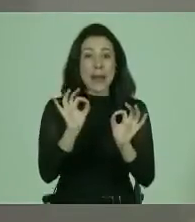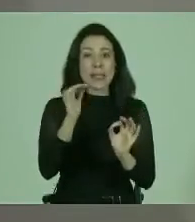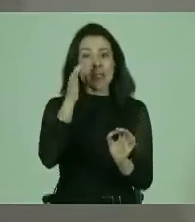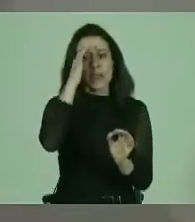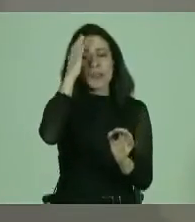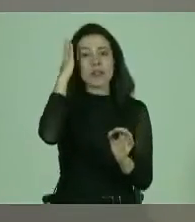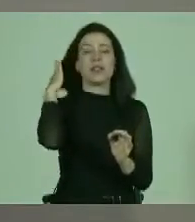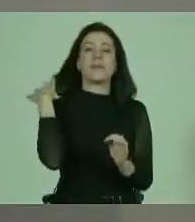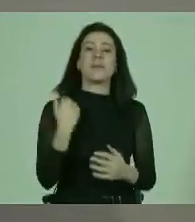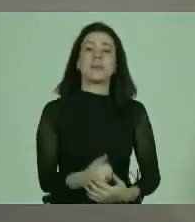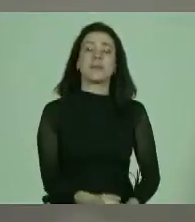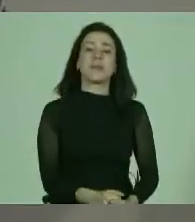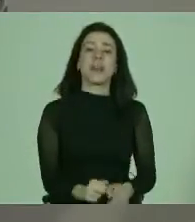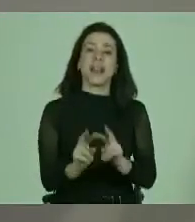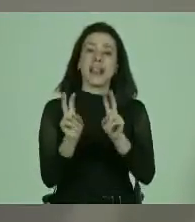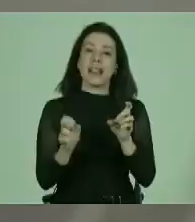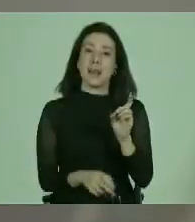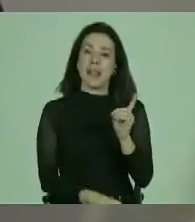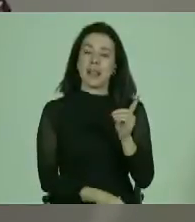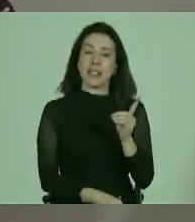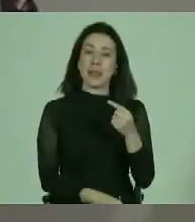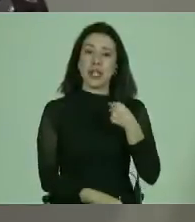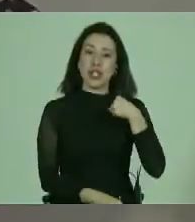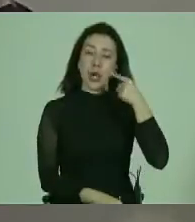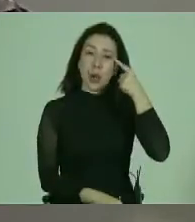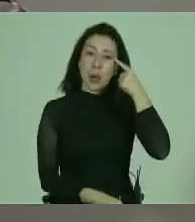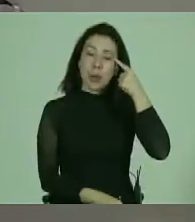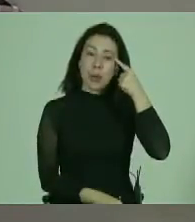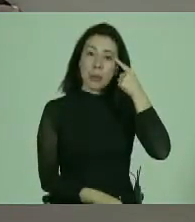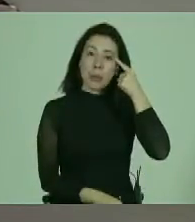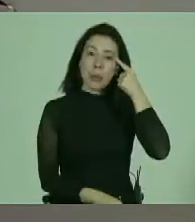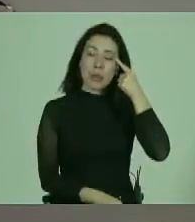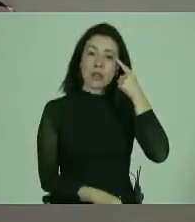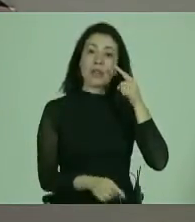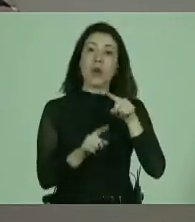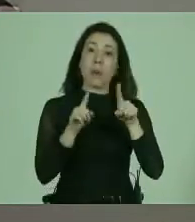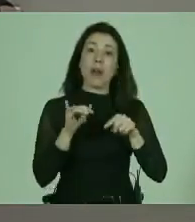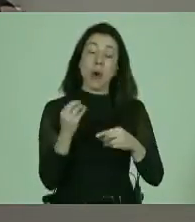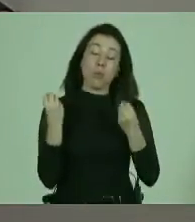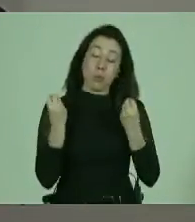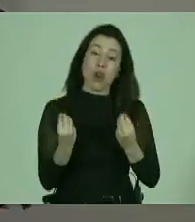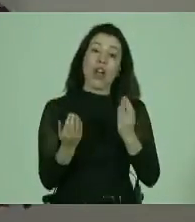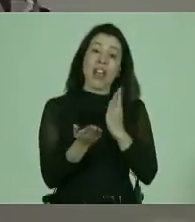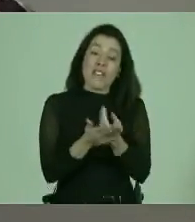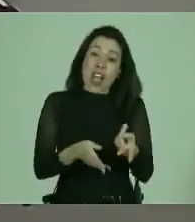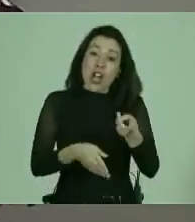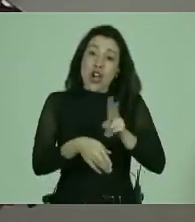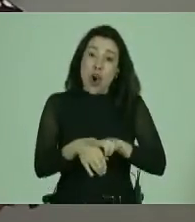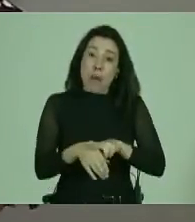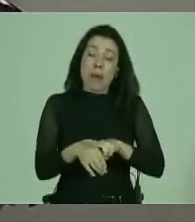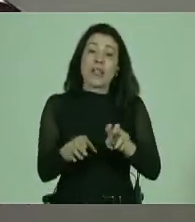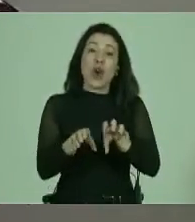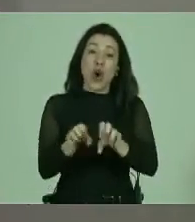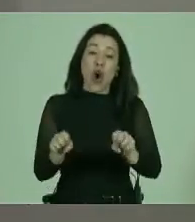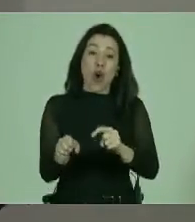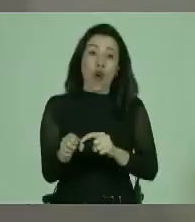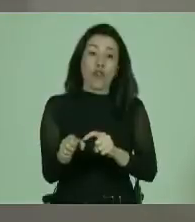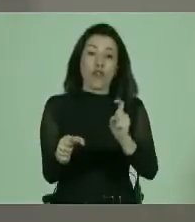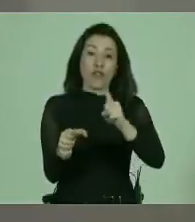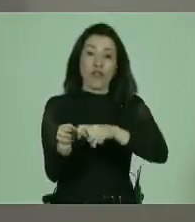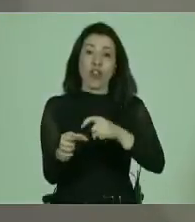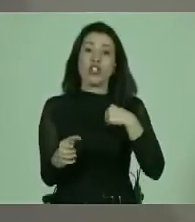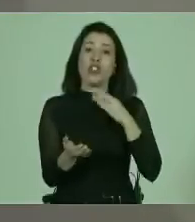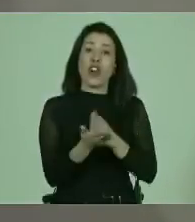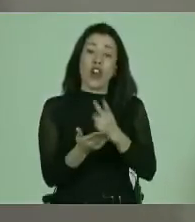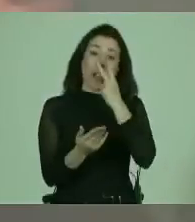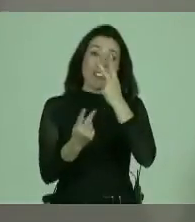en el ámbito de la discapacidad creo que es por supuesto un marco idóneo y que debe complementarse con el convenio yo por eso creo que